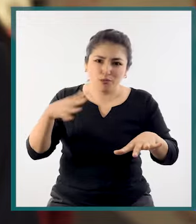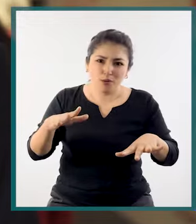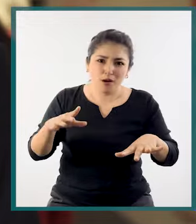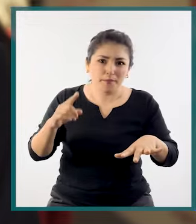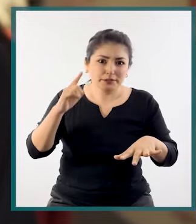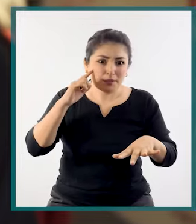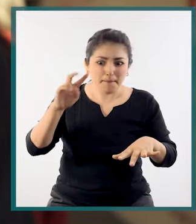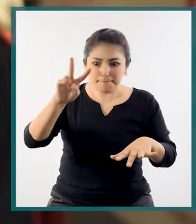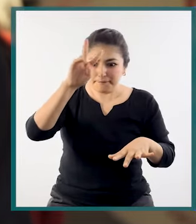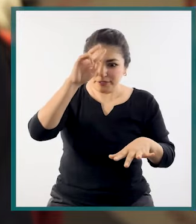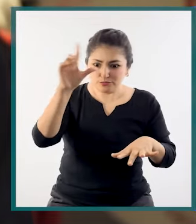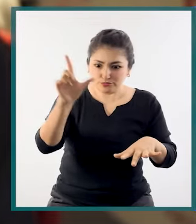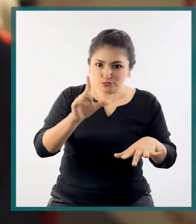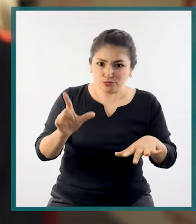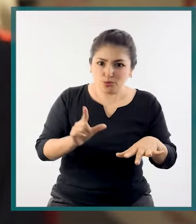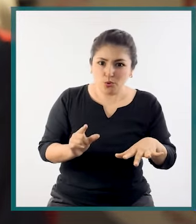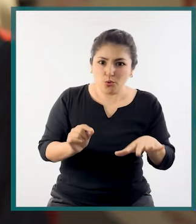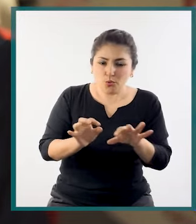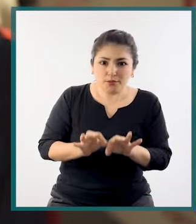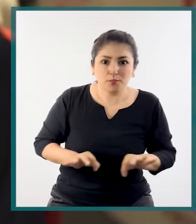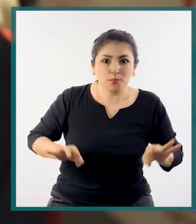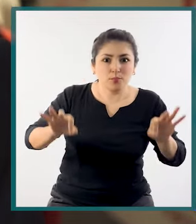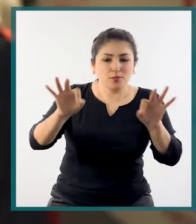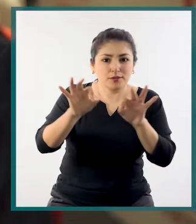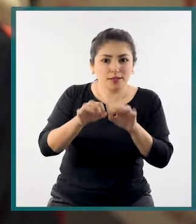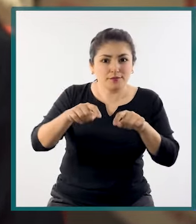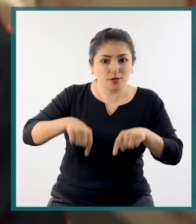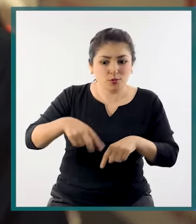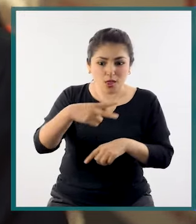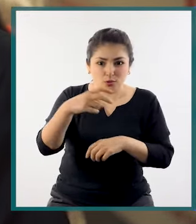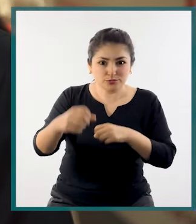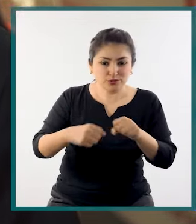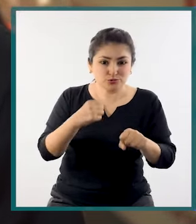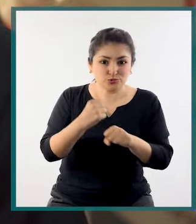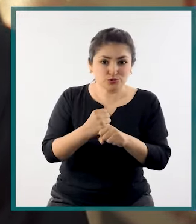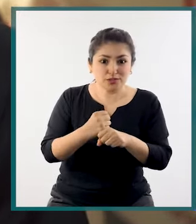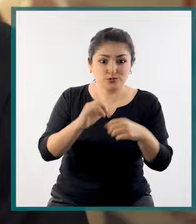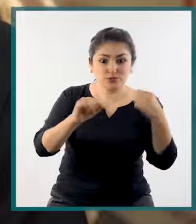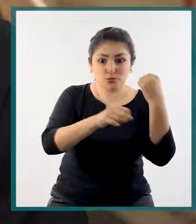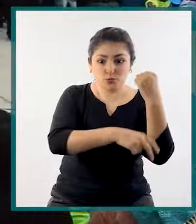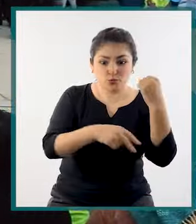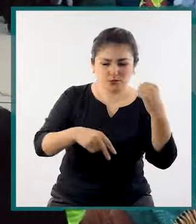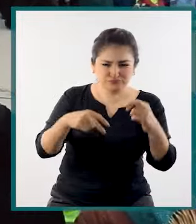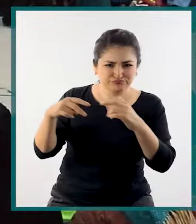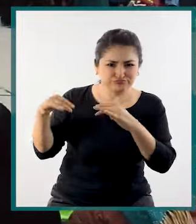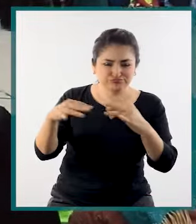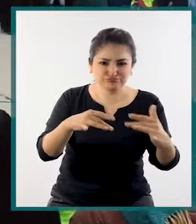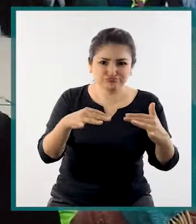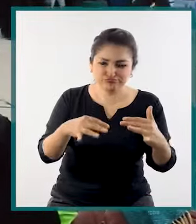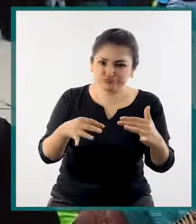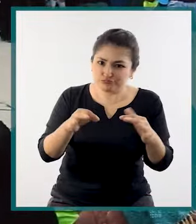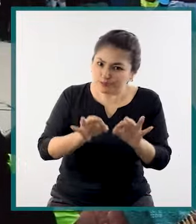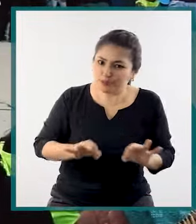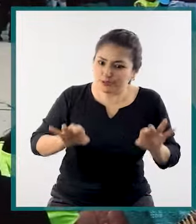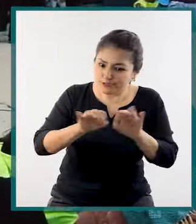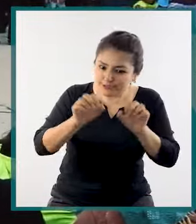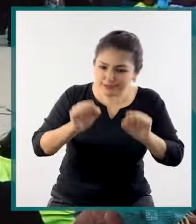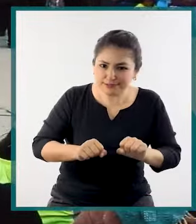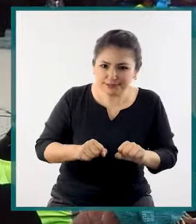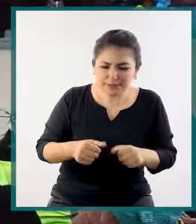del espíritu patriótico en una celebración tan importante como el Bicentenario de la Batalla de Junín, que para nosotros